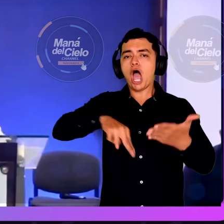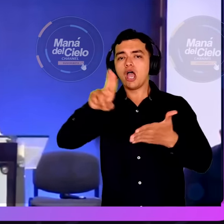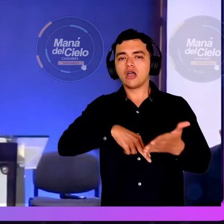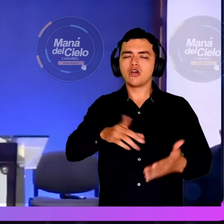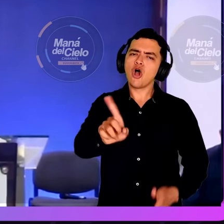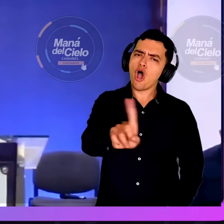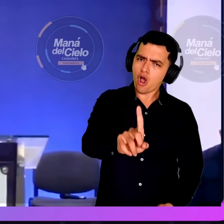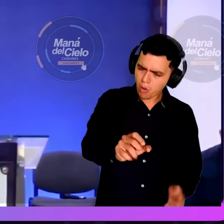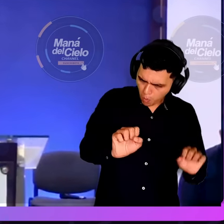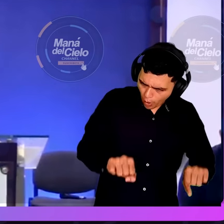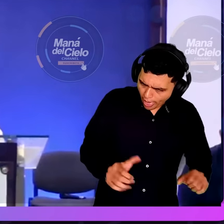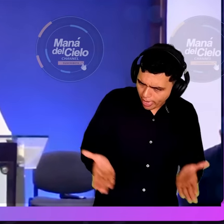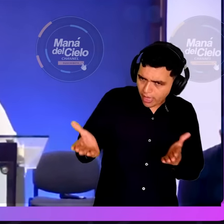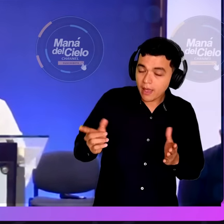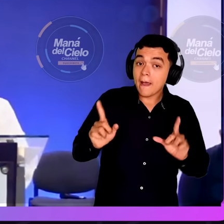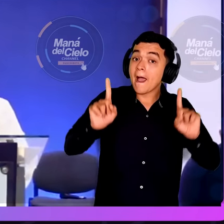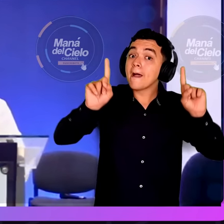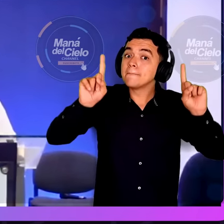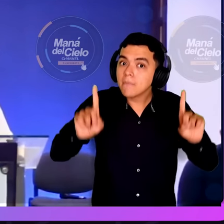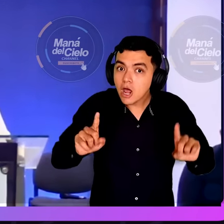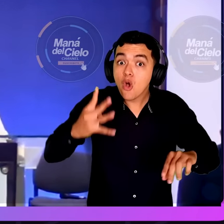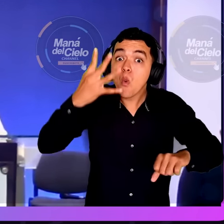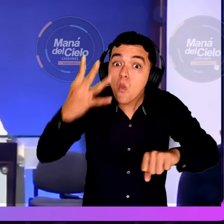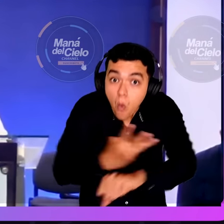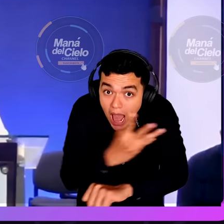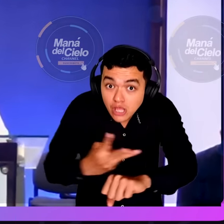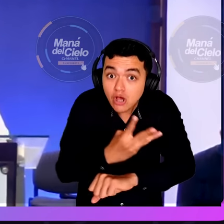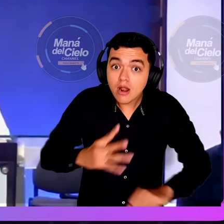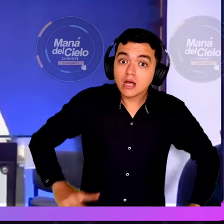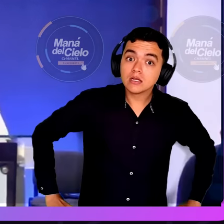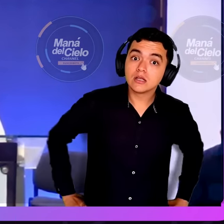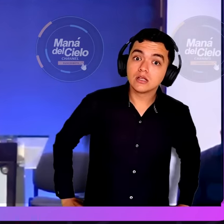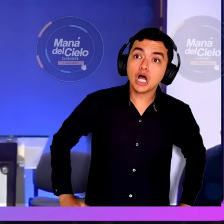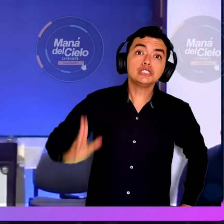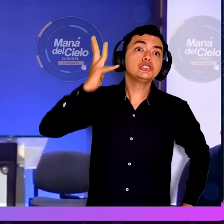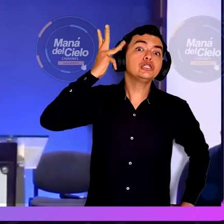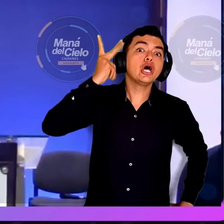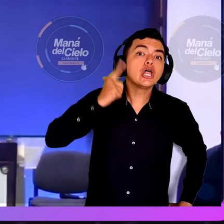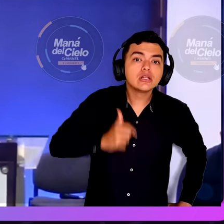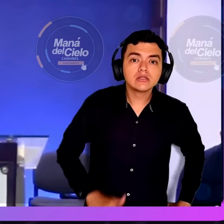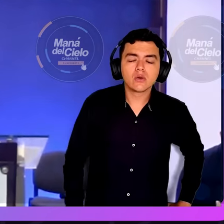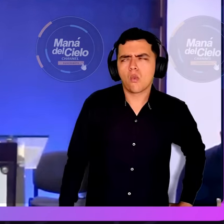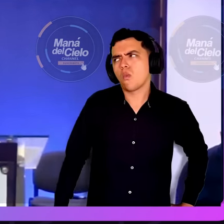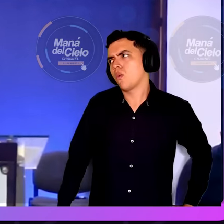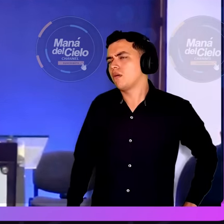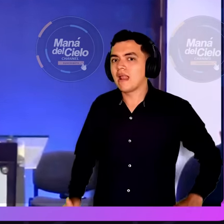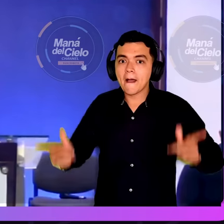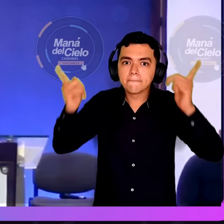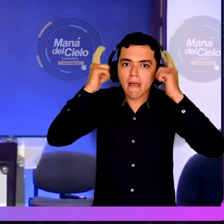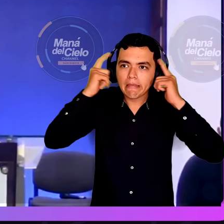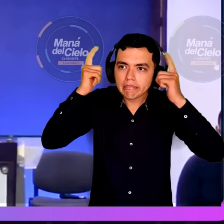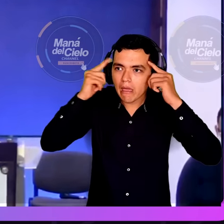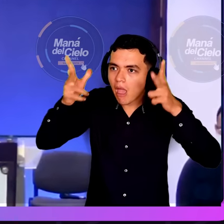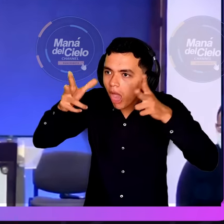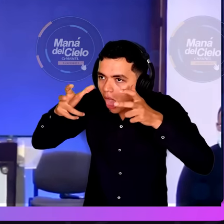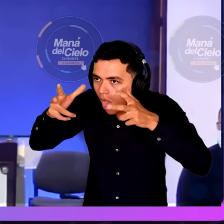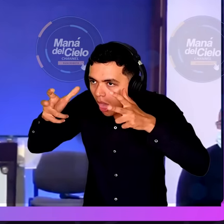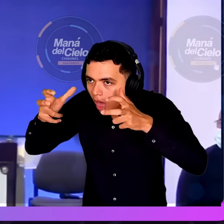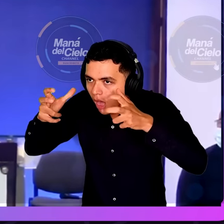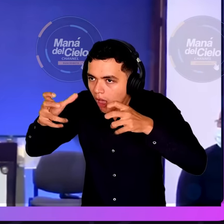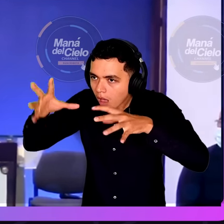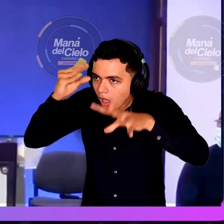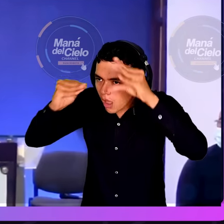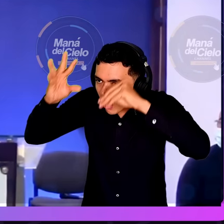Ahora, yo no estoy diciendo que no se vea algún programa de televisión, no quiero ser extrema, pero a mí lo que me parece terrible es seguir una secuencia de novelas todos los días,